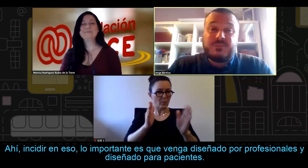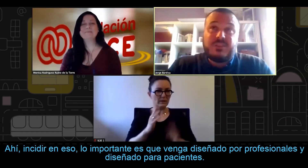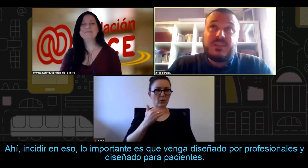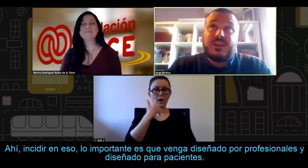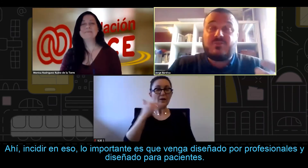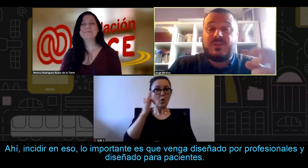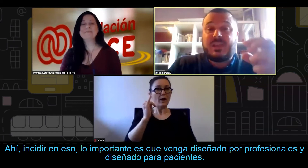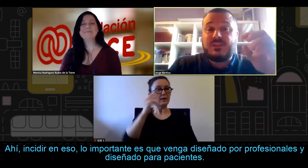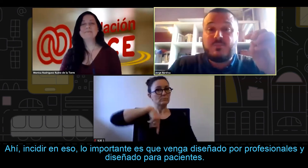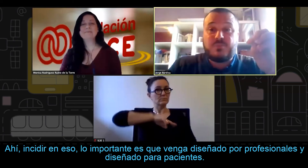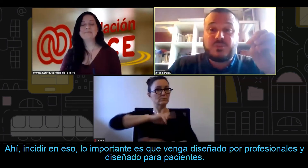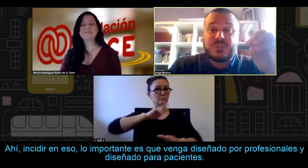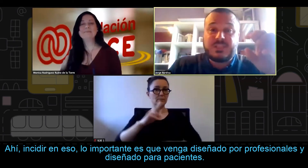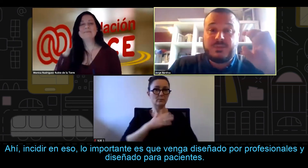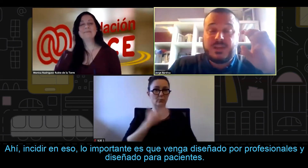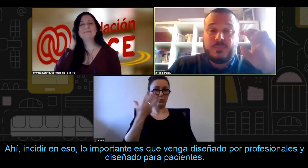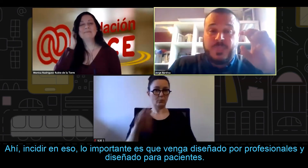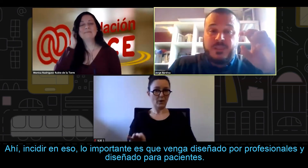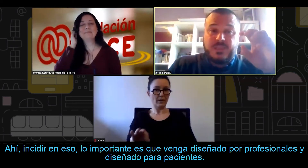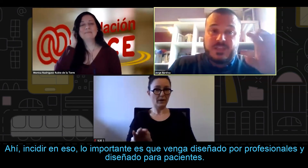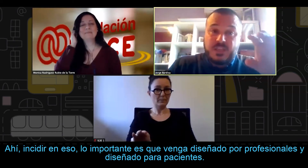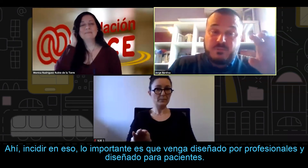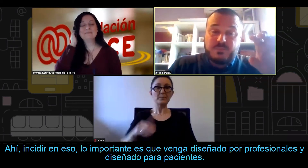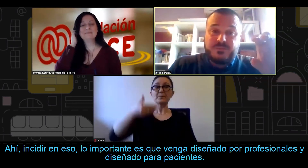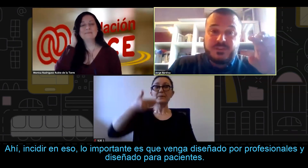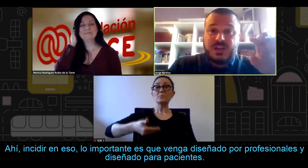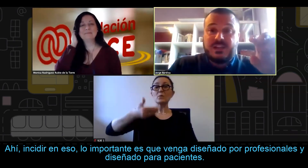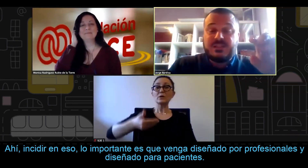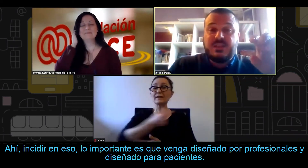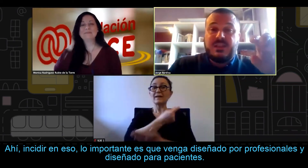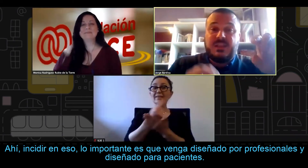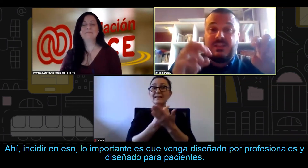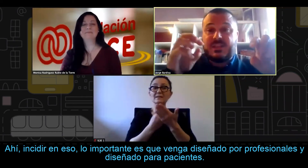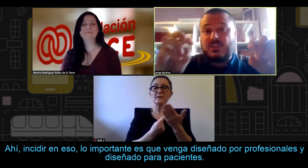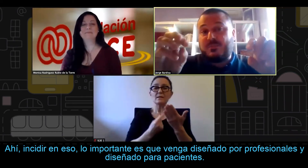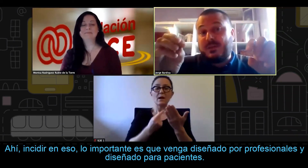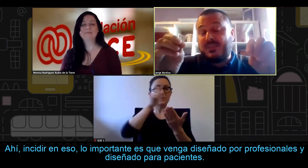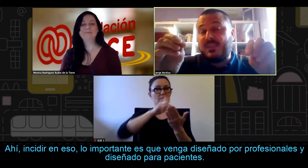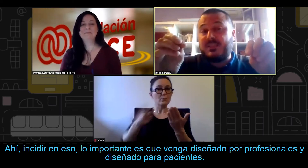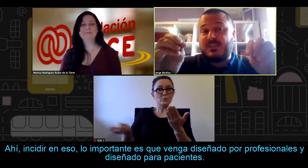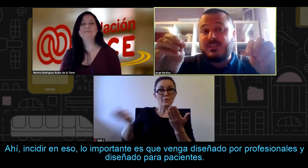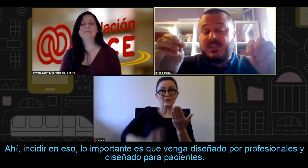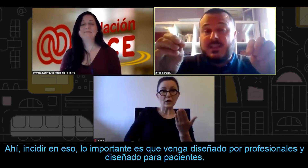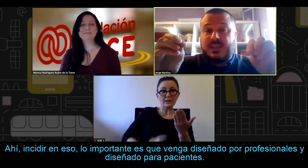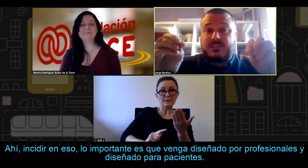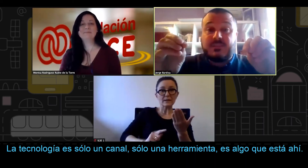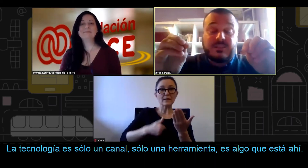simplemente incidir en eso, en que lo importante es que venga diseñado por profesionales y diseñado para pacientes. La